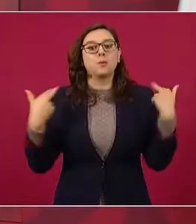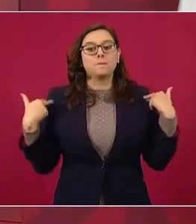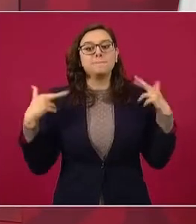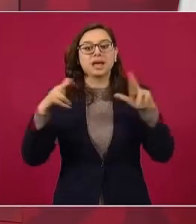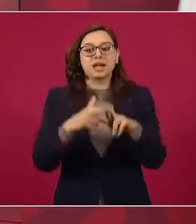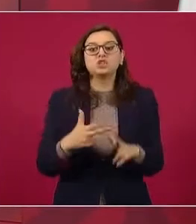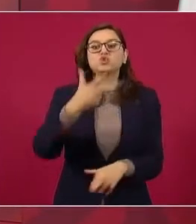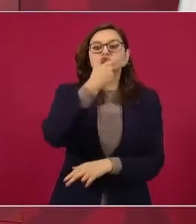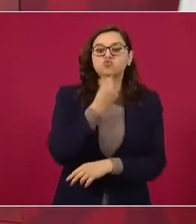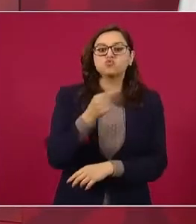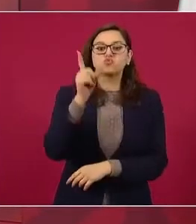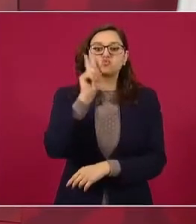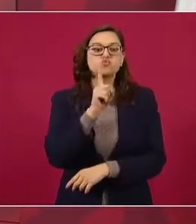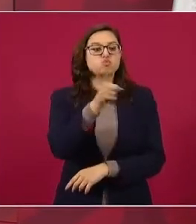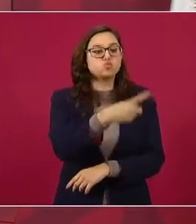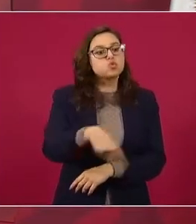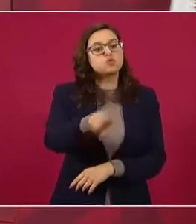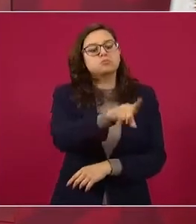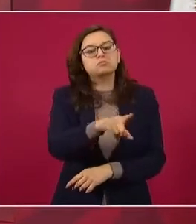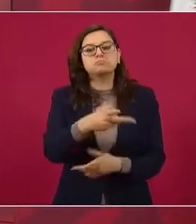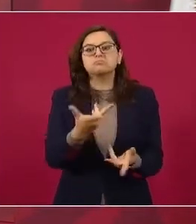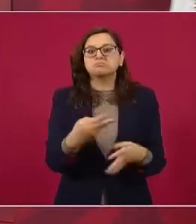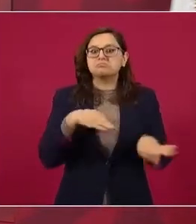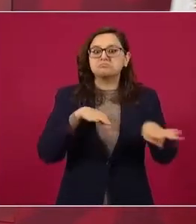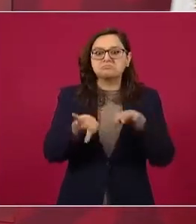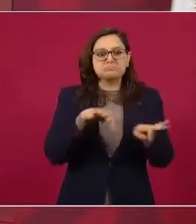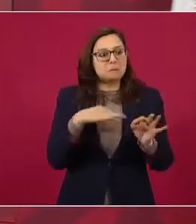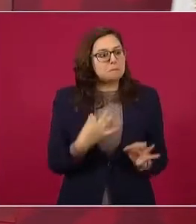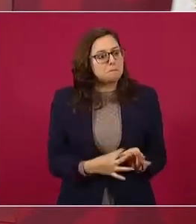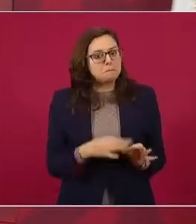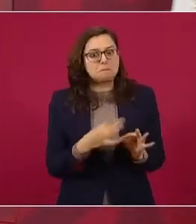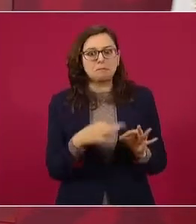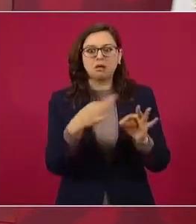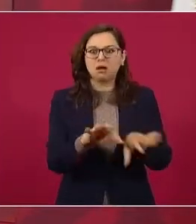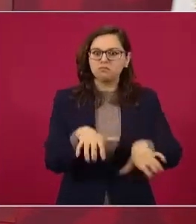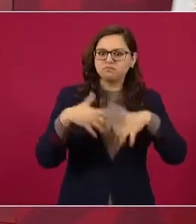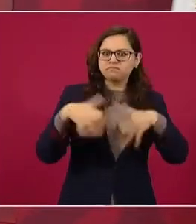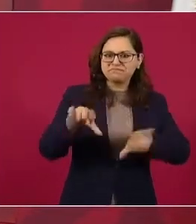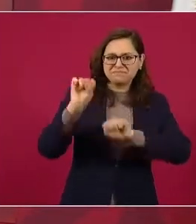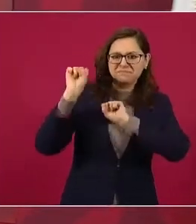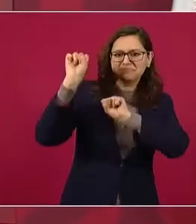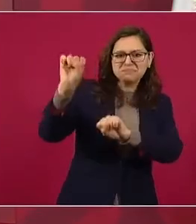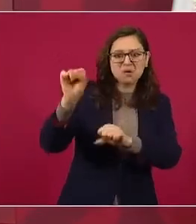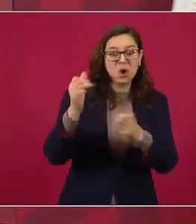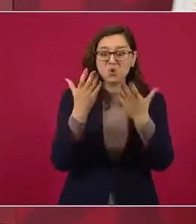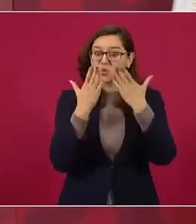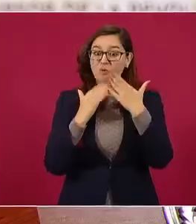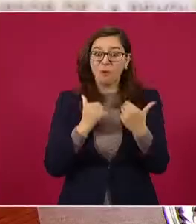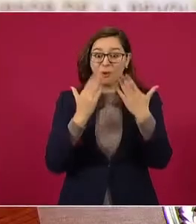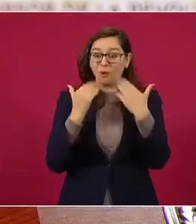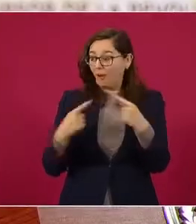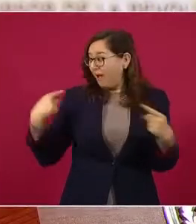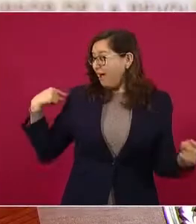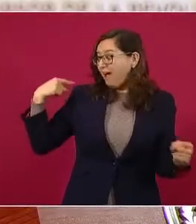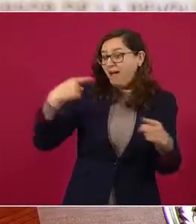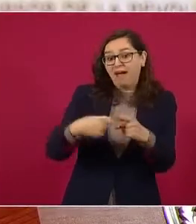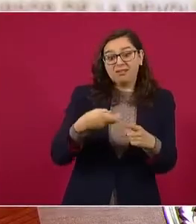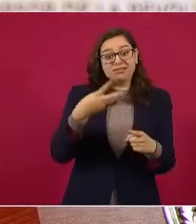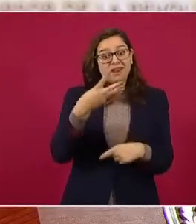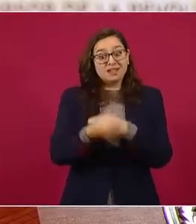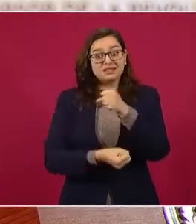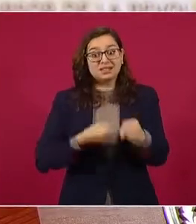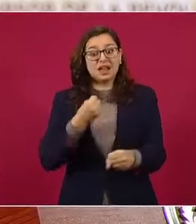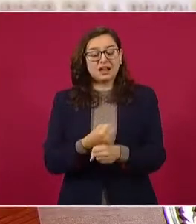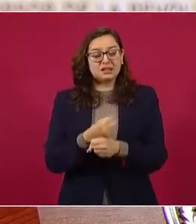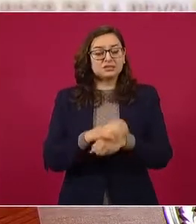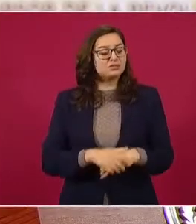Claro, llegó la pandemia, se tuvo que cerrar la educación